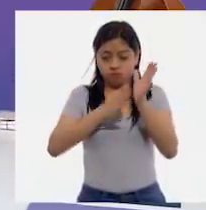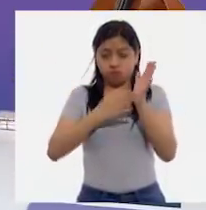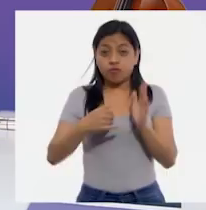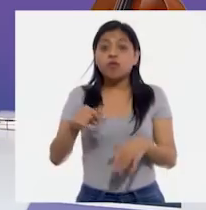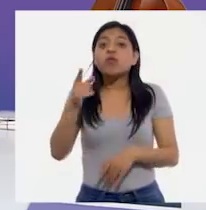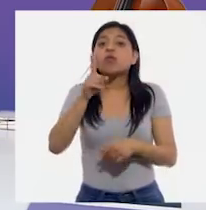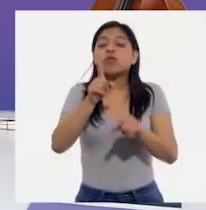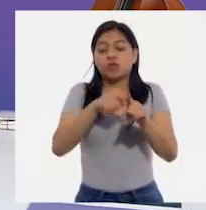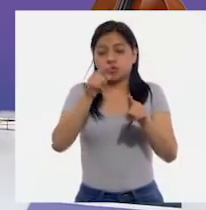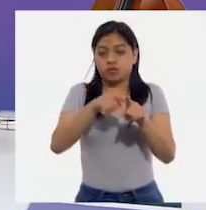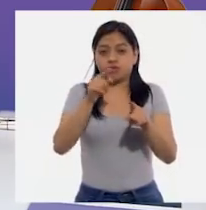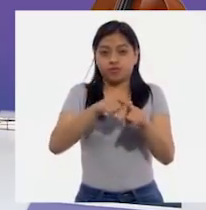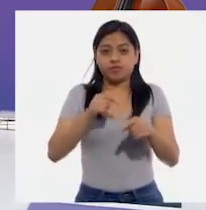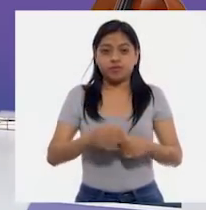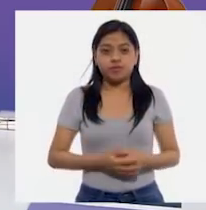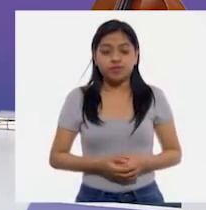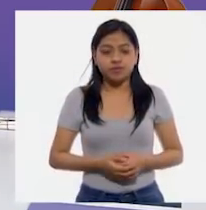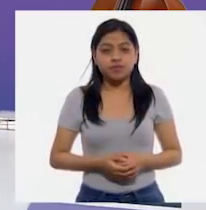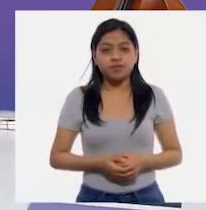colores.